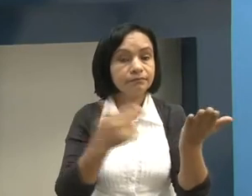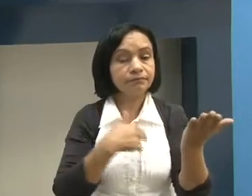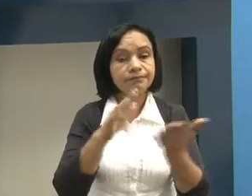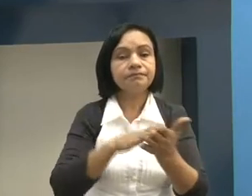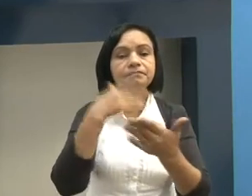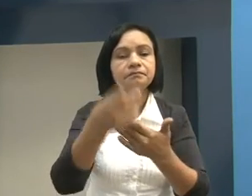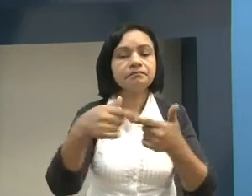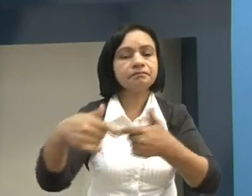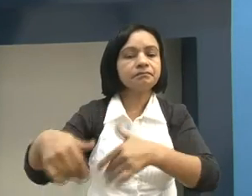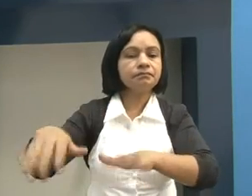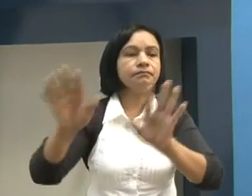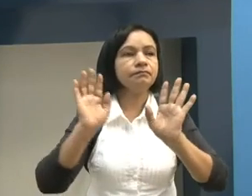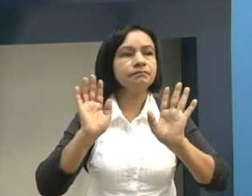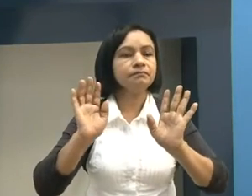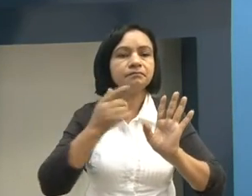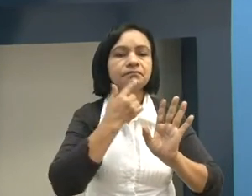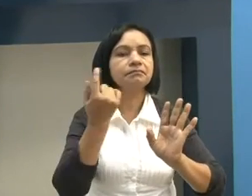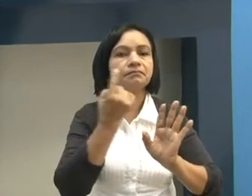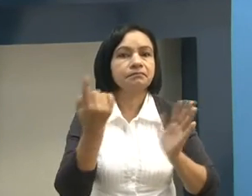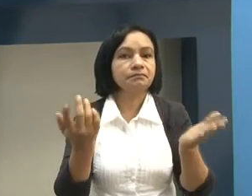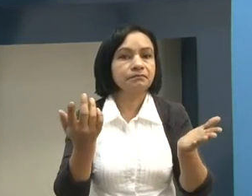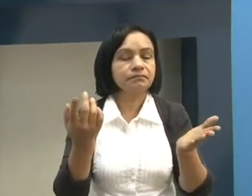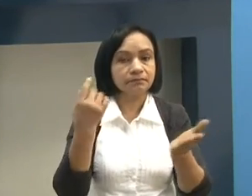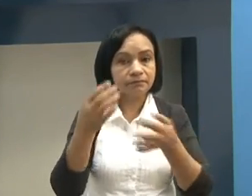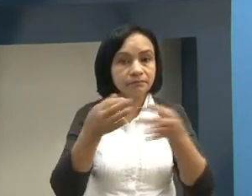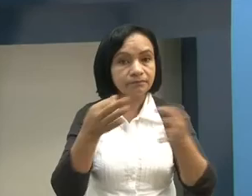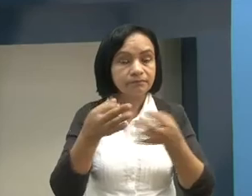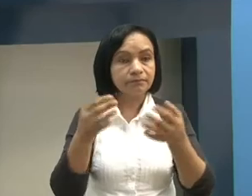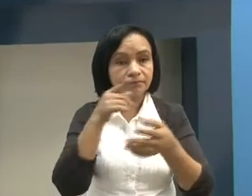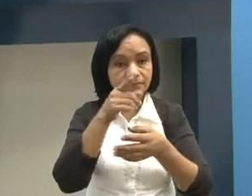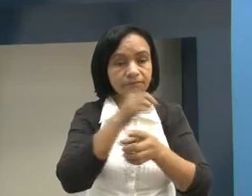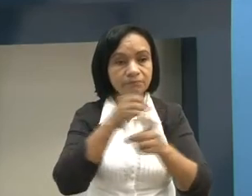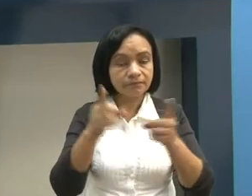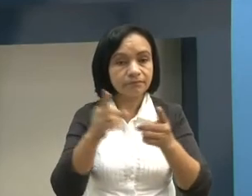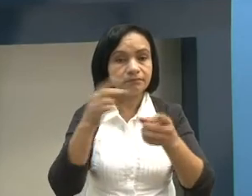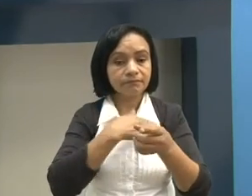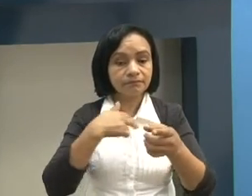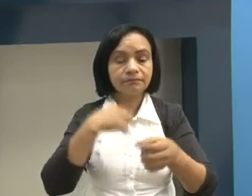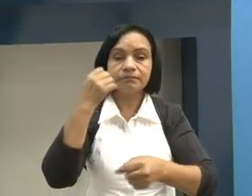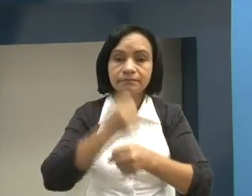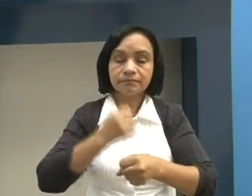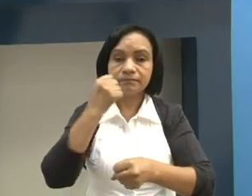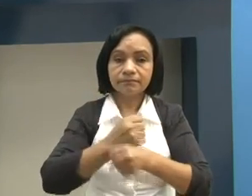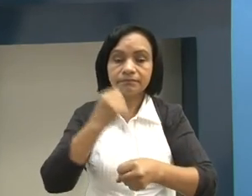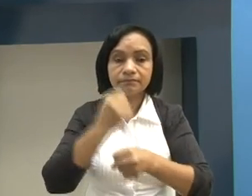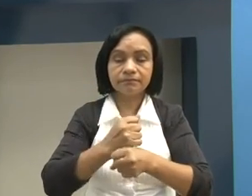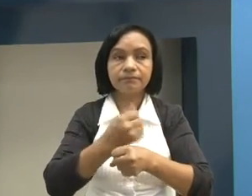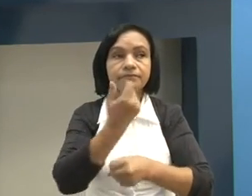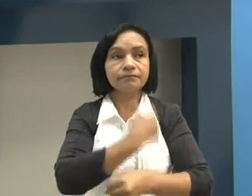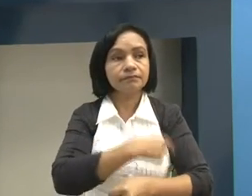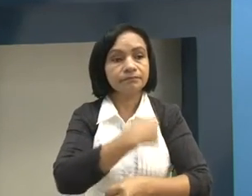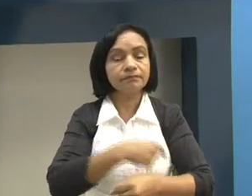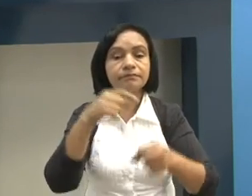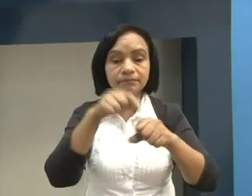está ahí, pero ¿para quién? ¿Me explico? Entonces, vos tenés que también hacer un trabajo desde la escuela,